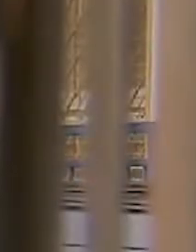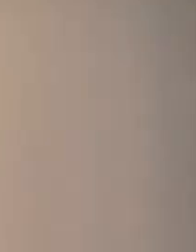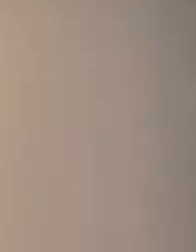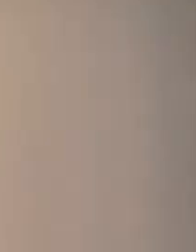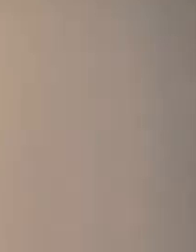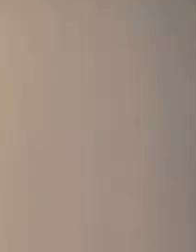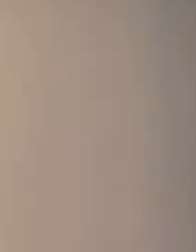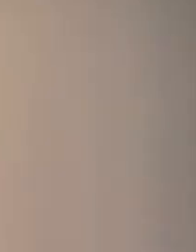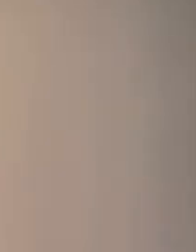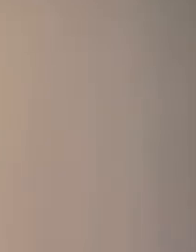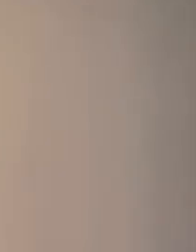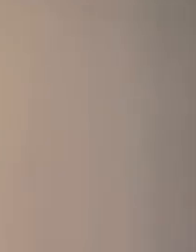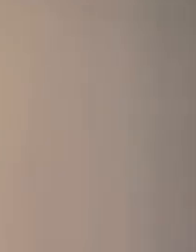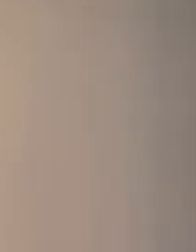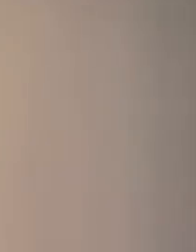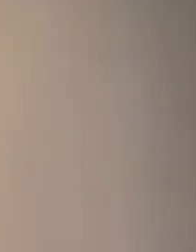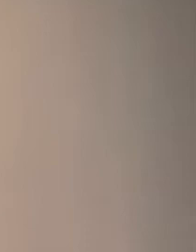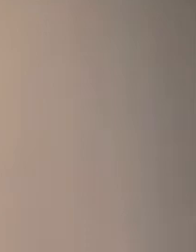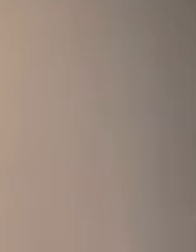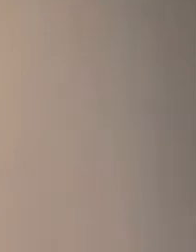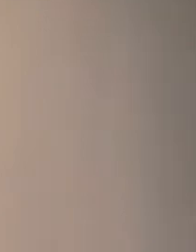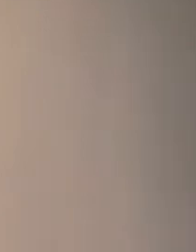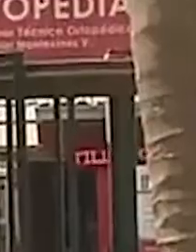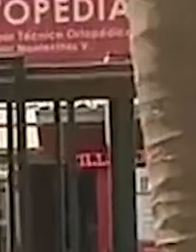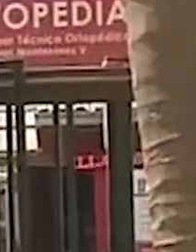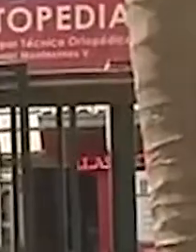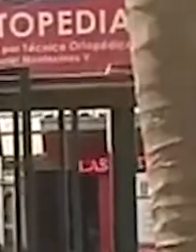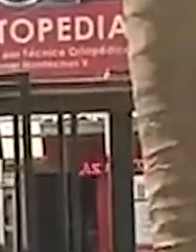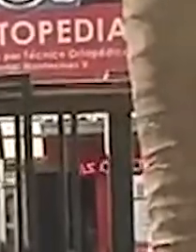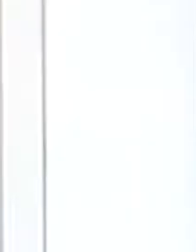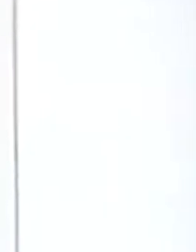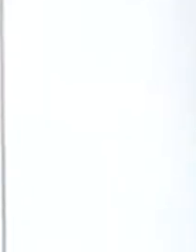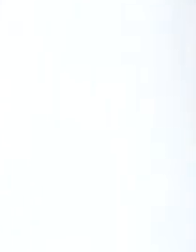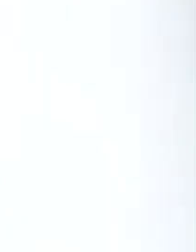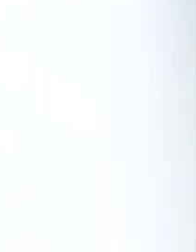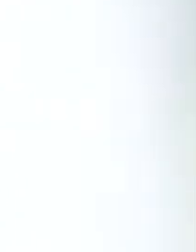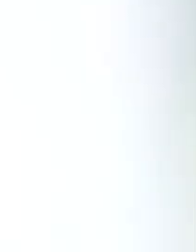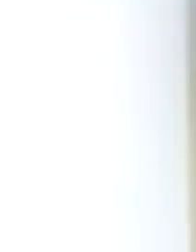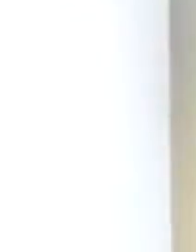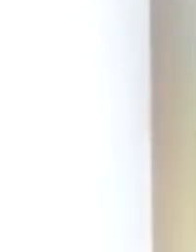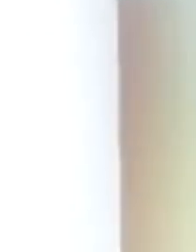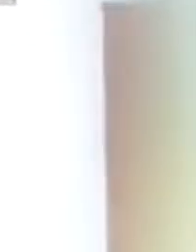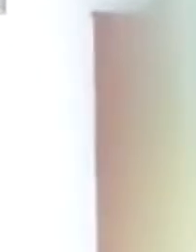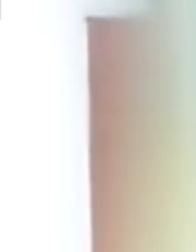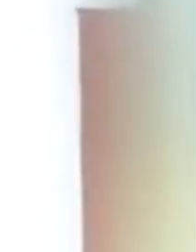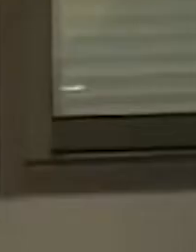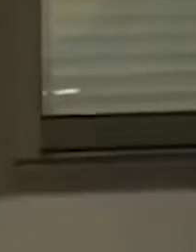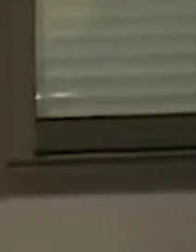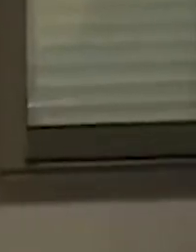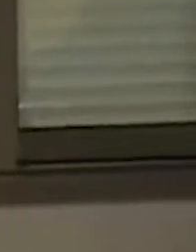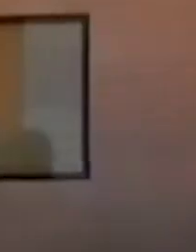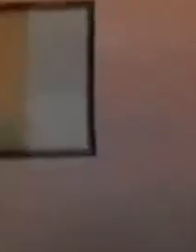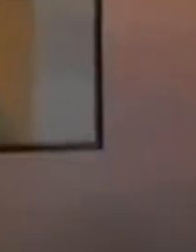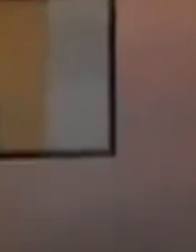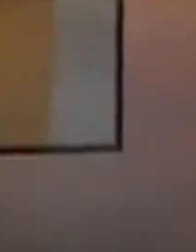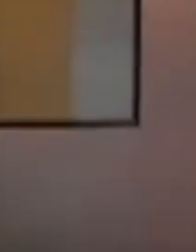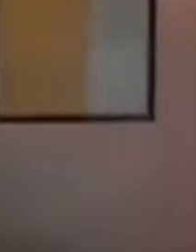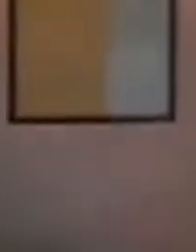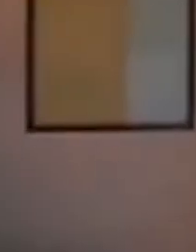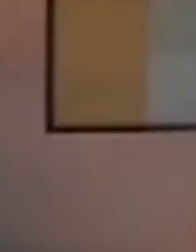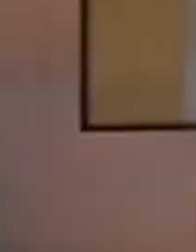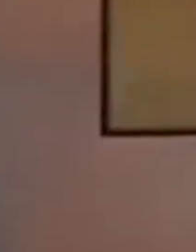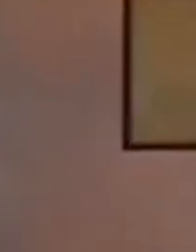desde la moneda nueve personas fallecieron en las últimas horas 2 en antofagasta 5 en la región metropolitana